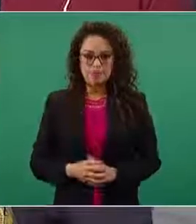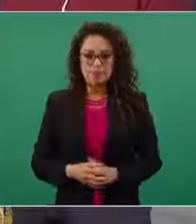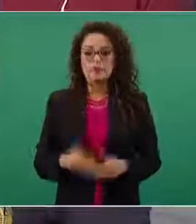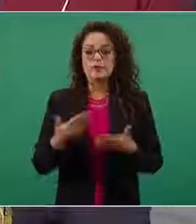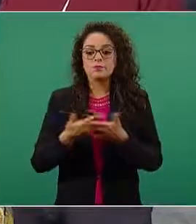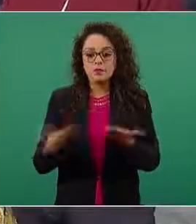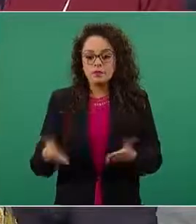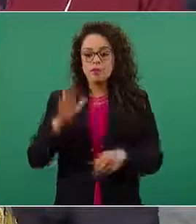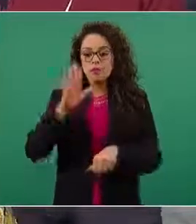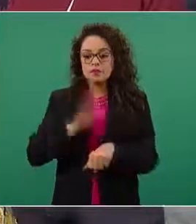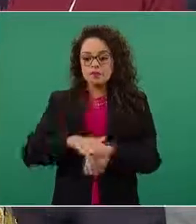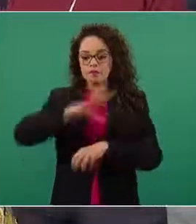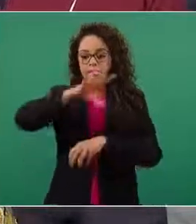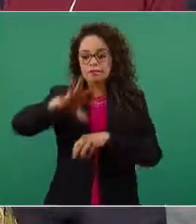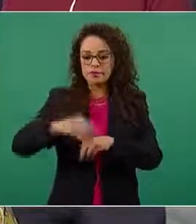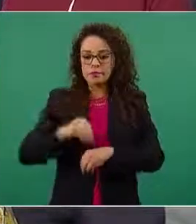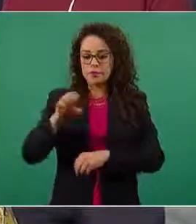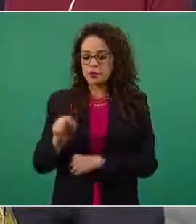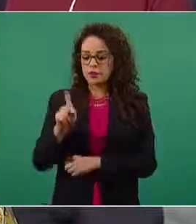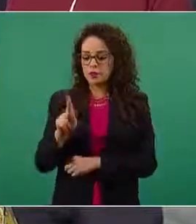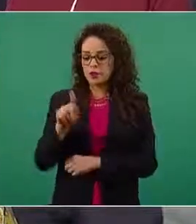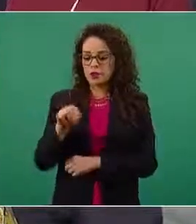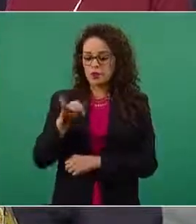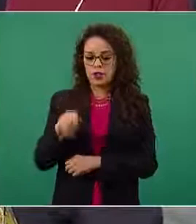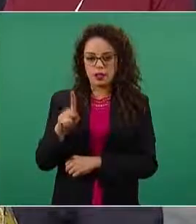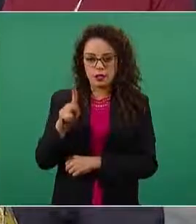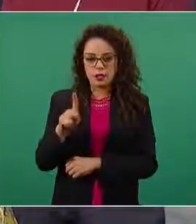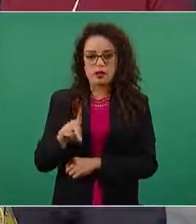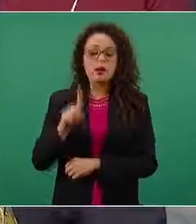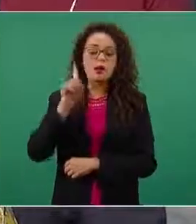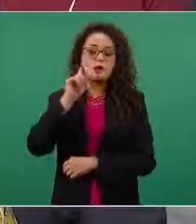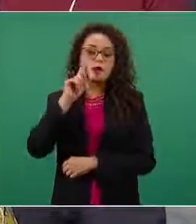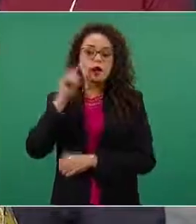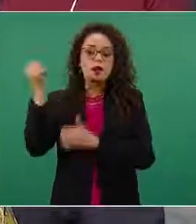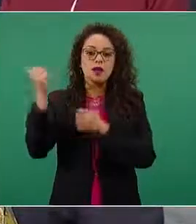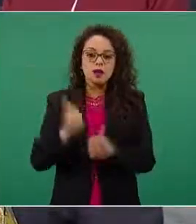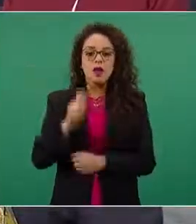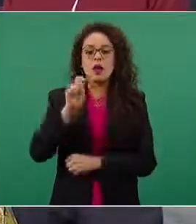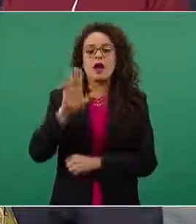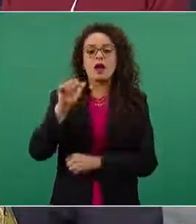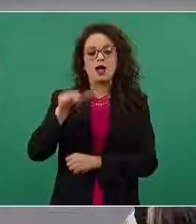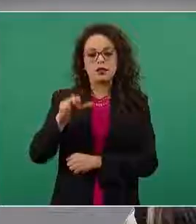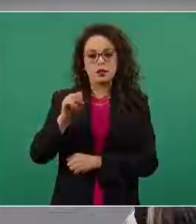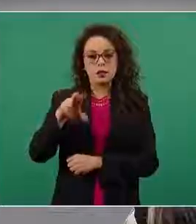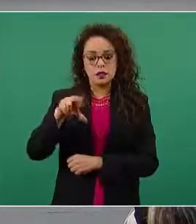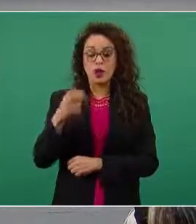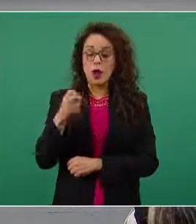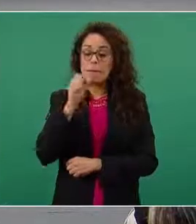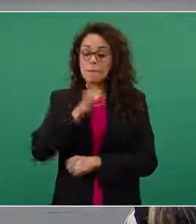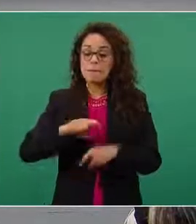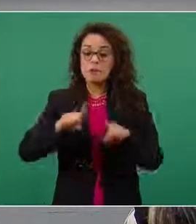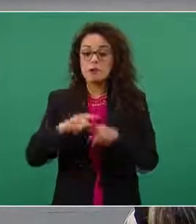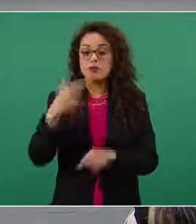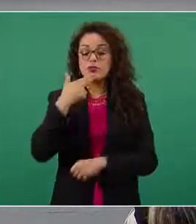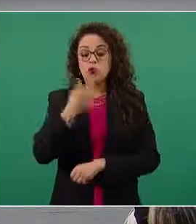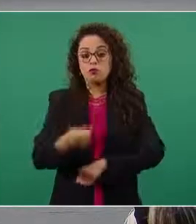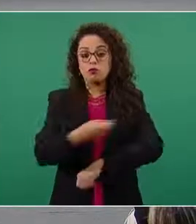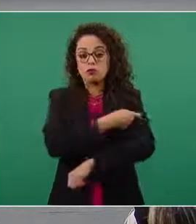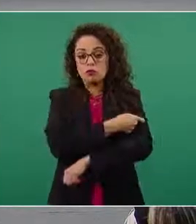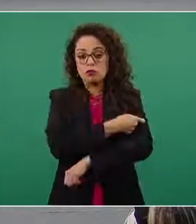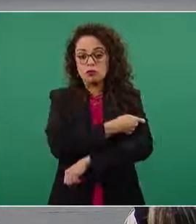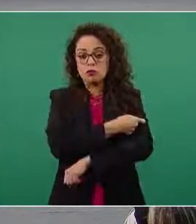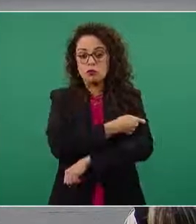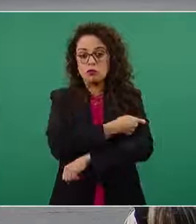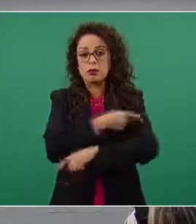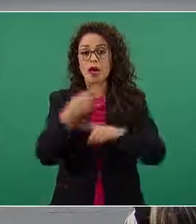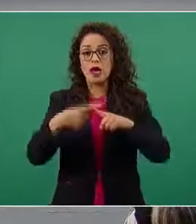Sputnik, también la llegada de casi 500,000 mañana de la vacuna de CanSino, que se está utilizando también para la vacunación de